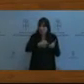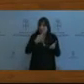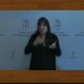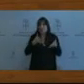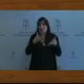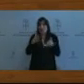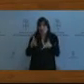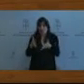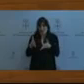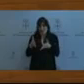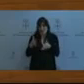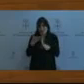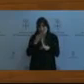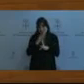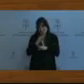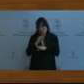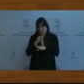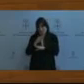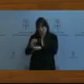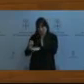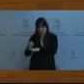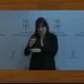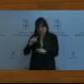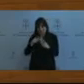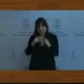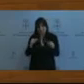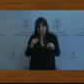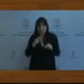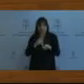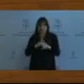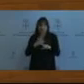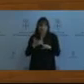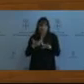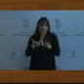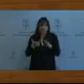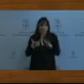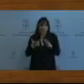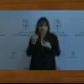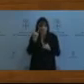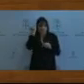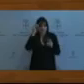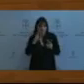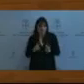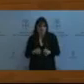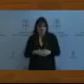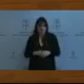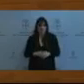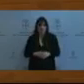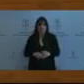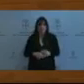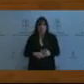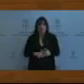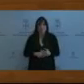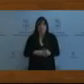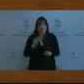para estas nuevas iniciativas. Evidentemente, yo creo que todo es mejorable, pero antes